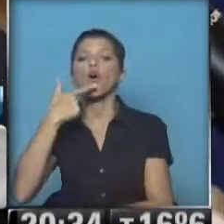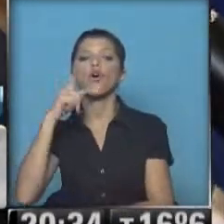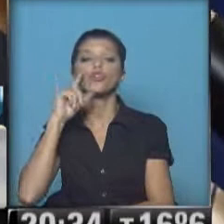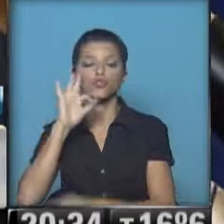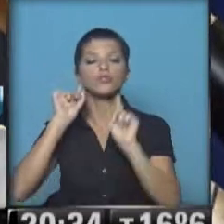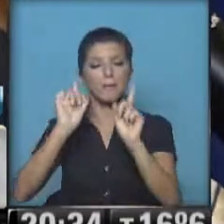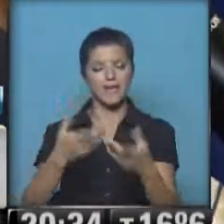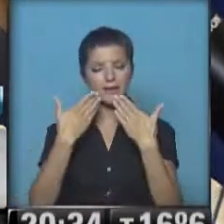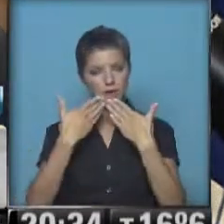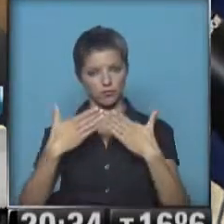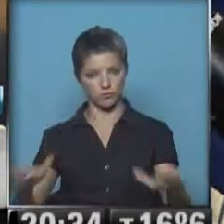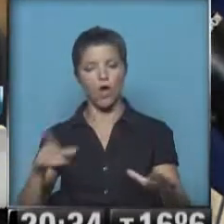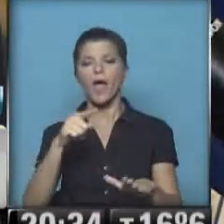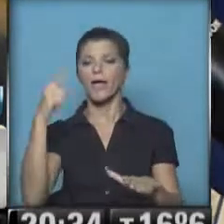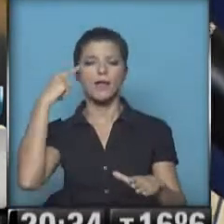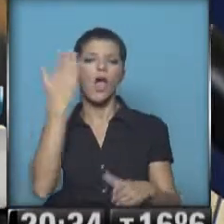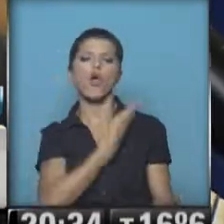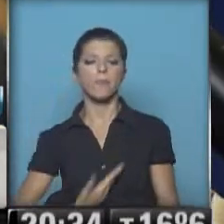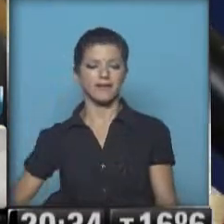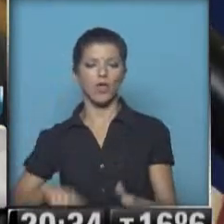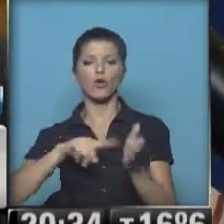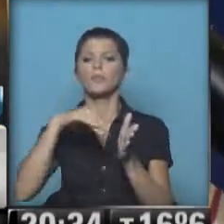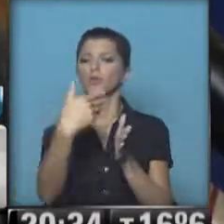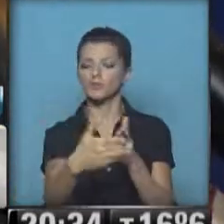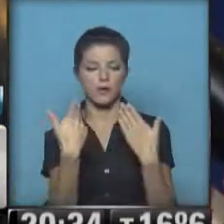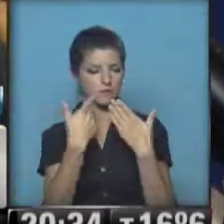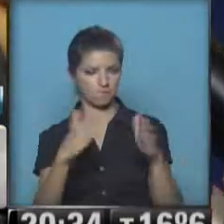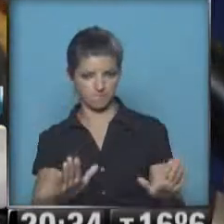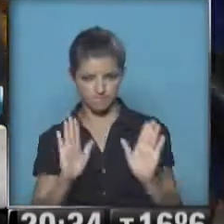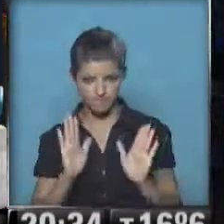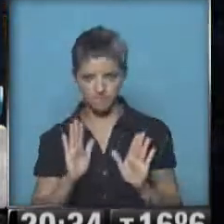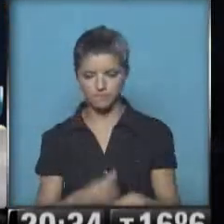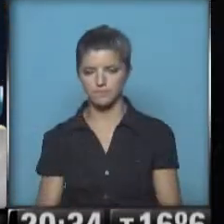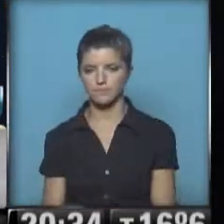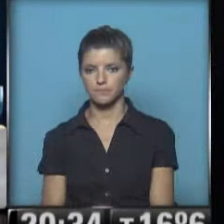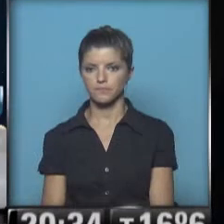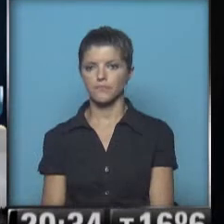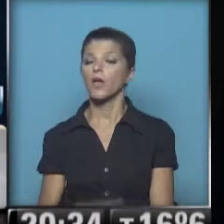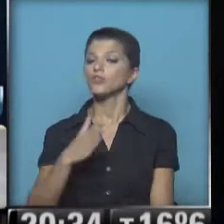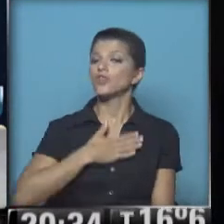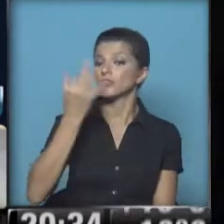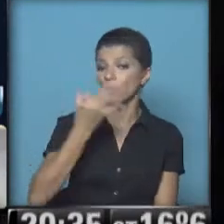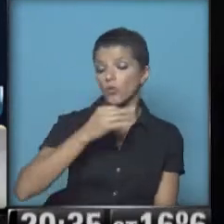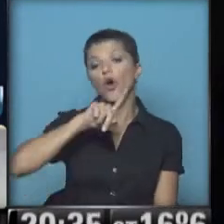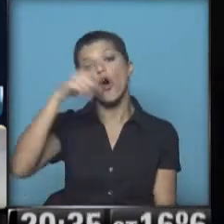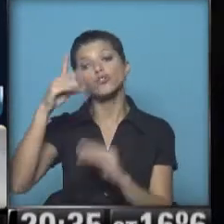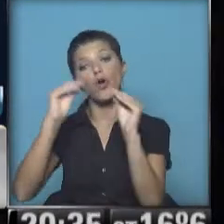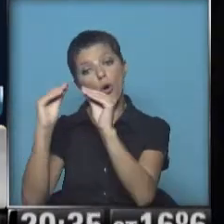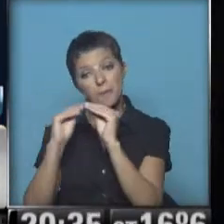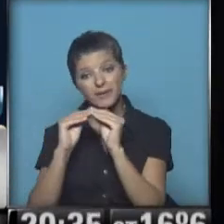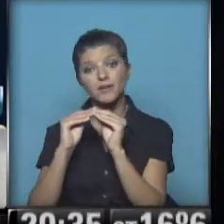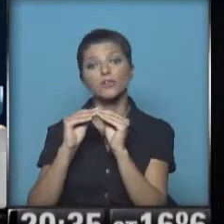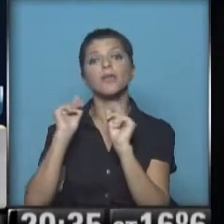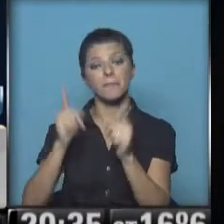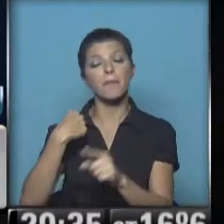quien declinó su aspiración a la gobernación de la provincia de Buenos Aires. Estoy seguro de que otros compañeros escucharán